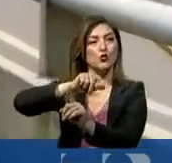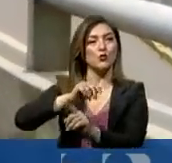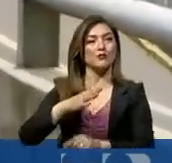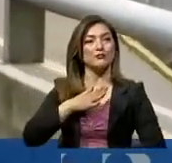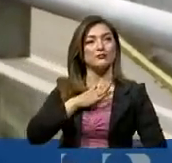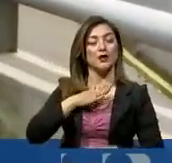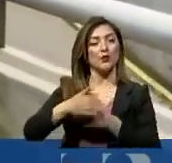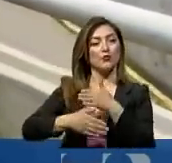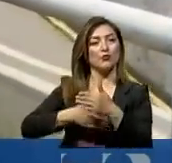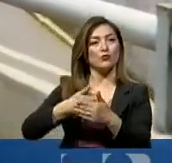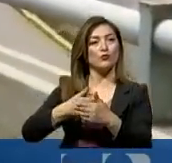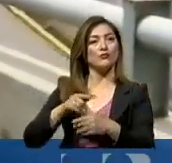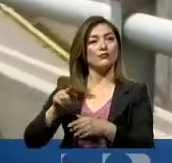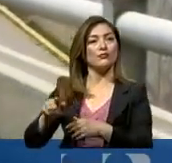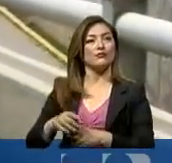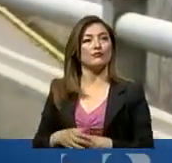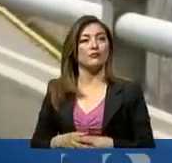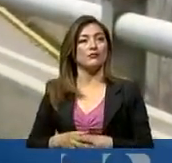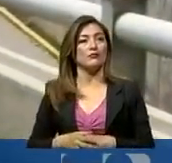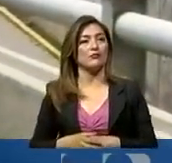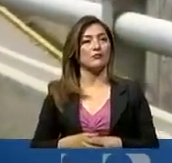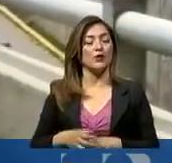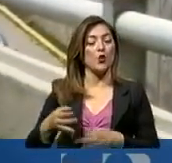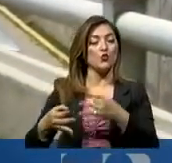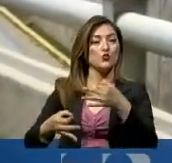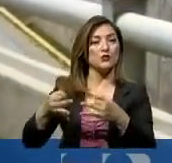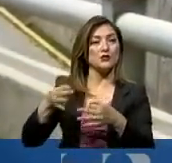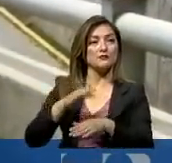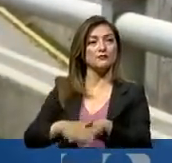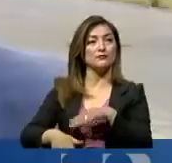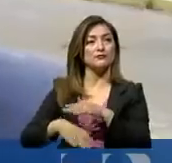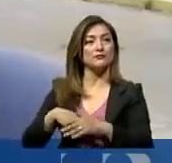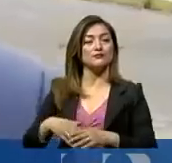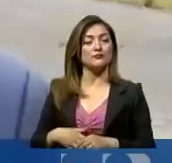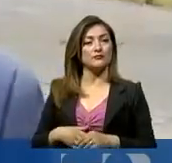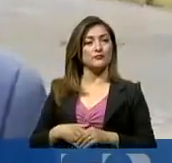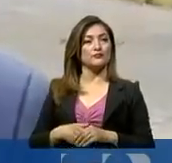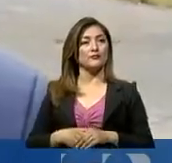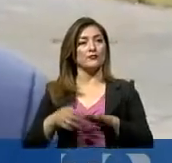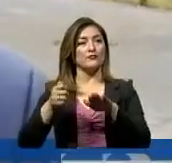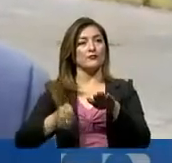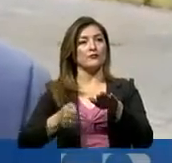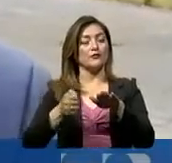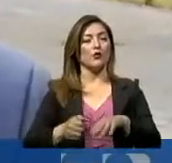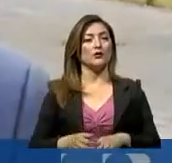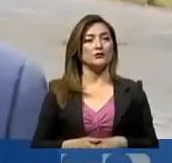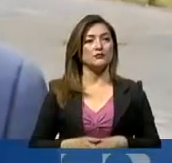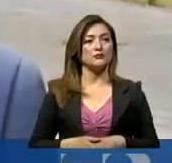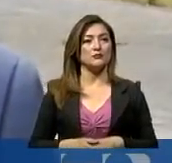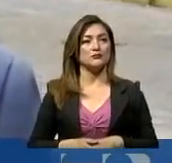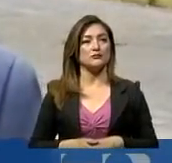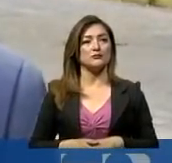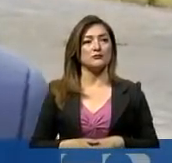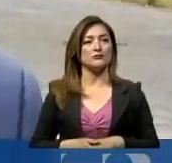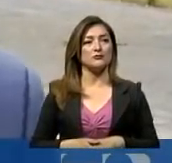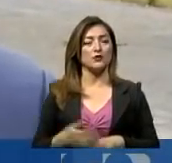como establece el protocolo en esos casos y que por eso el tribunal declaró su estado de inocencia. Los jueces vieron que